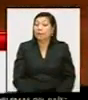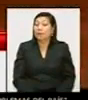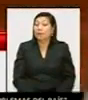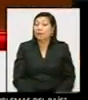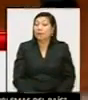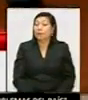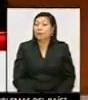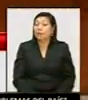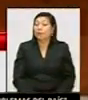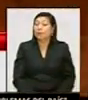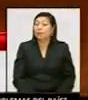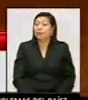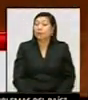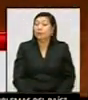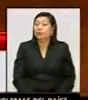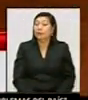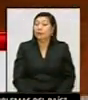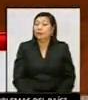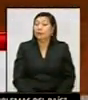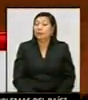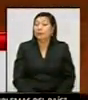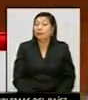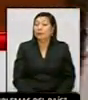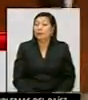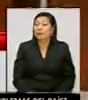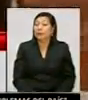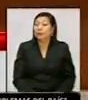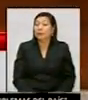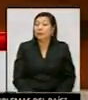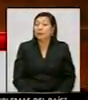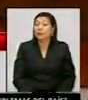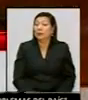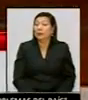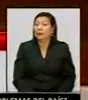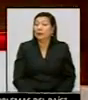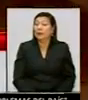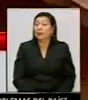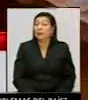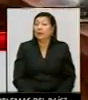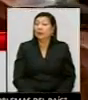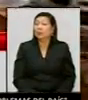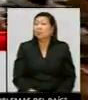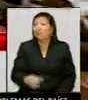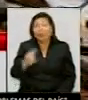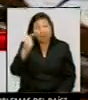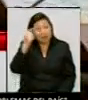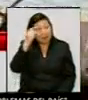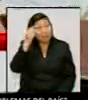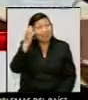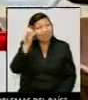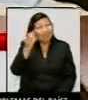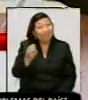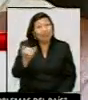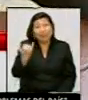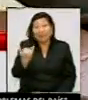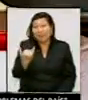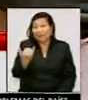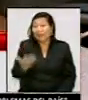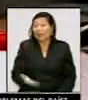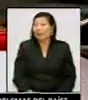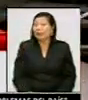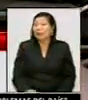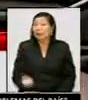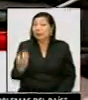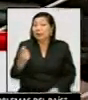Gracias, presidente, por su intermedio. Saludos a los congresistas y a los señores invitados. Presidente, creo que esto ya viene de